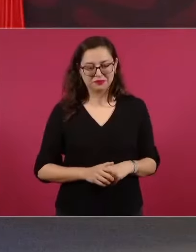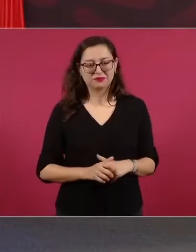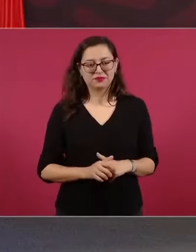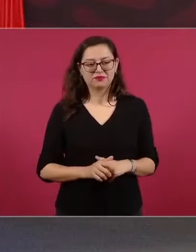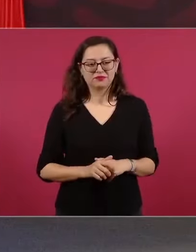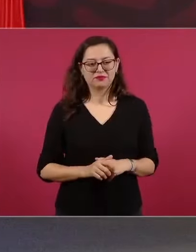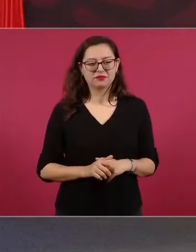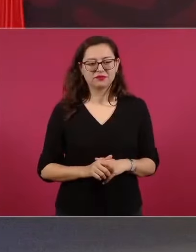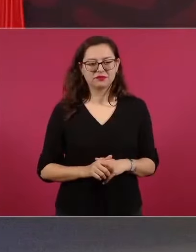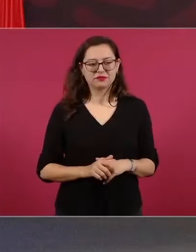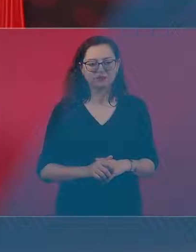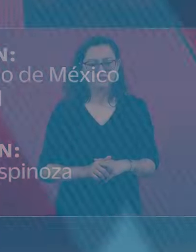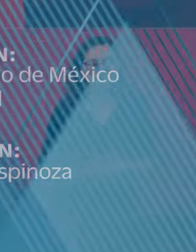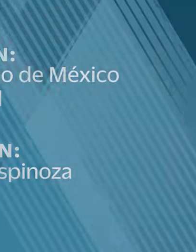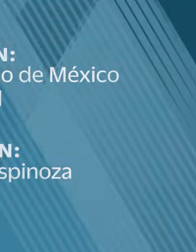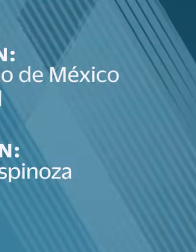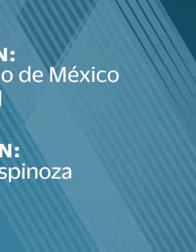Miren,